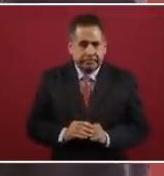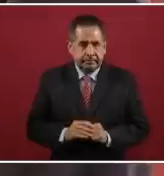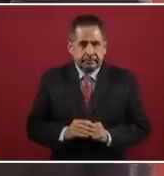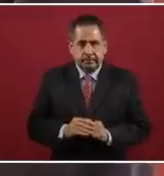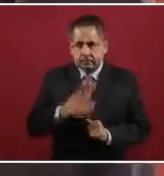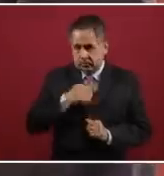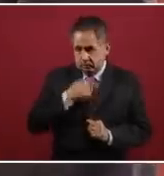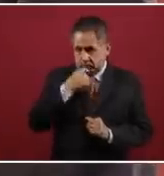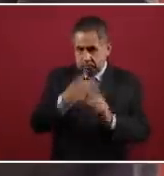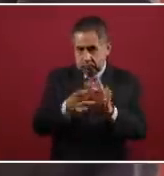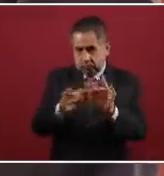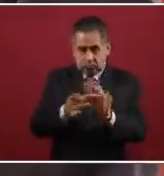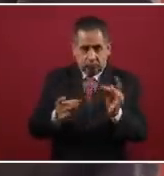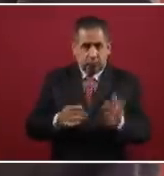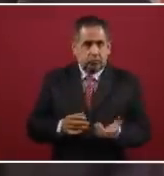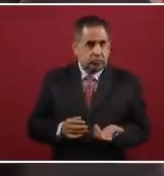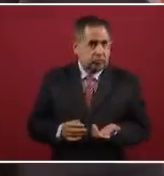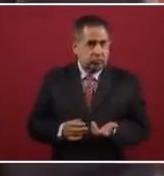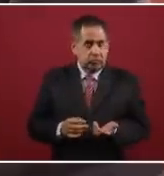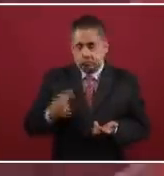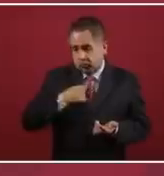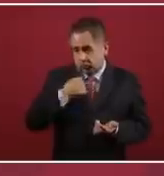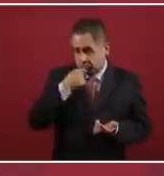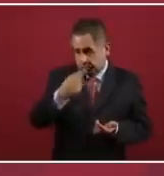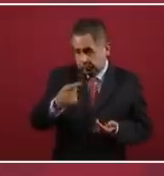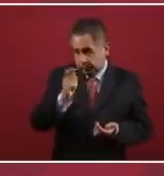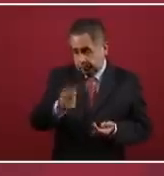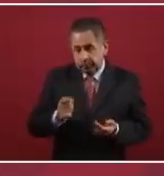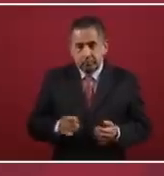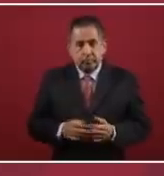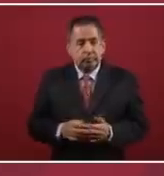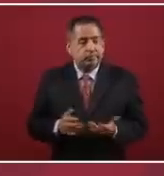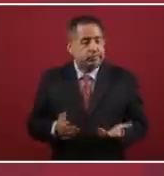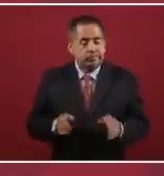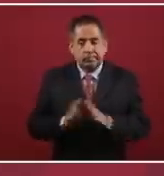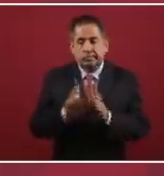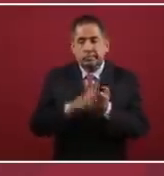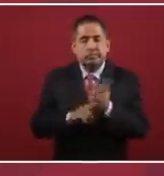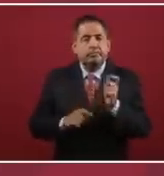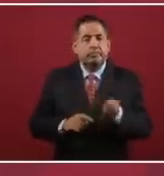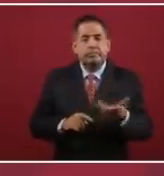Yo les comentaba de que por